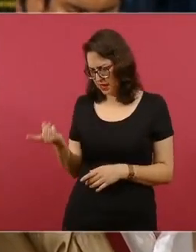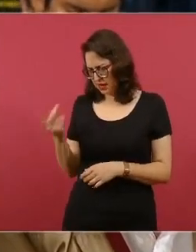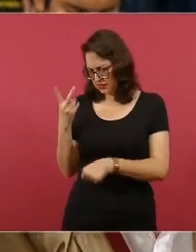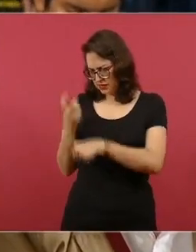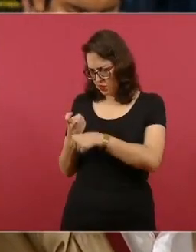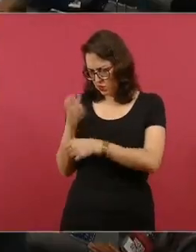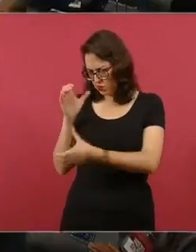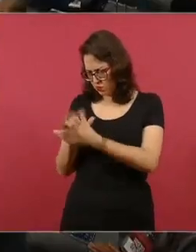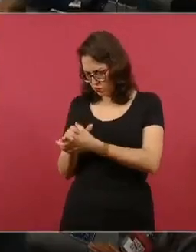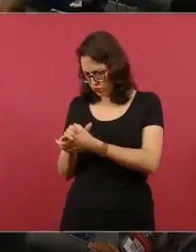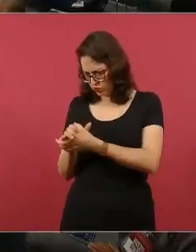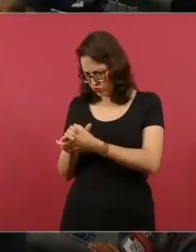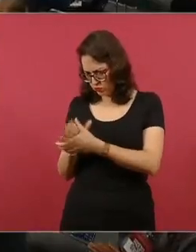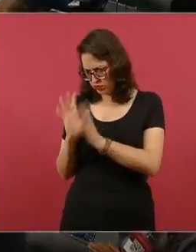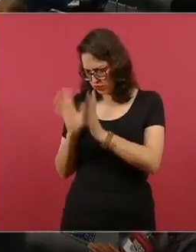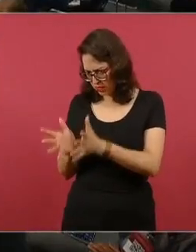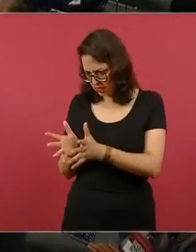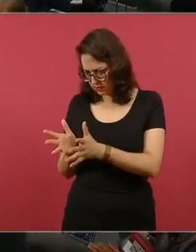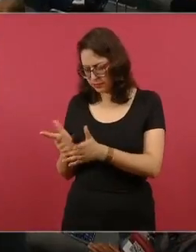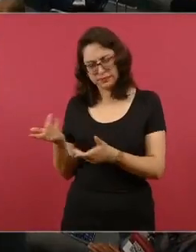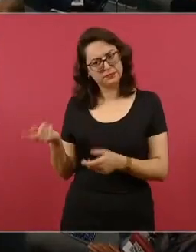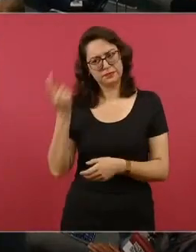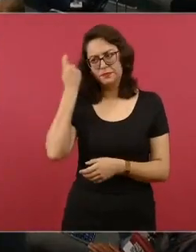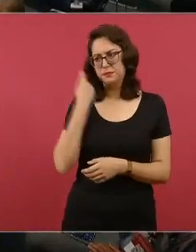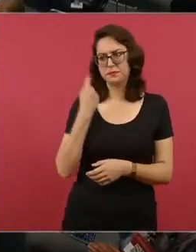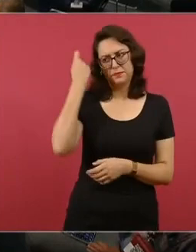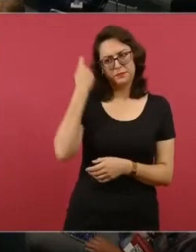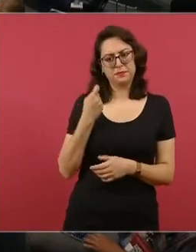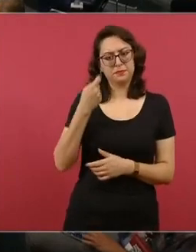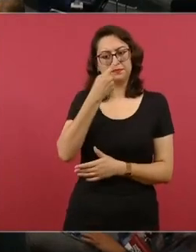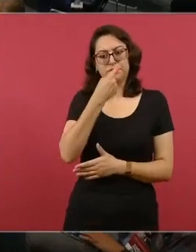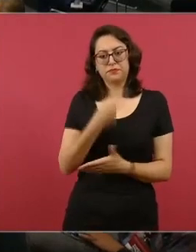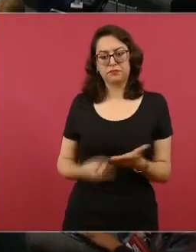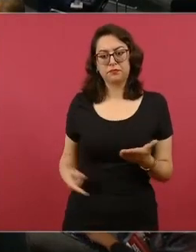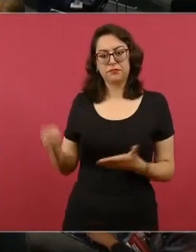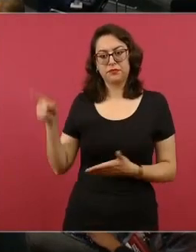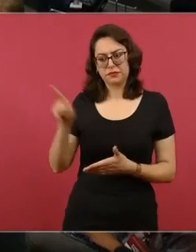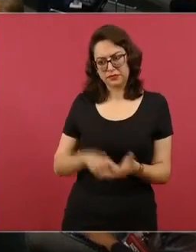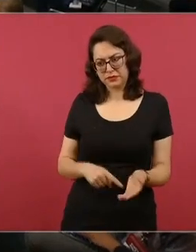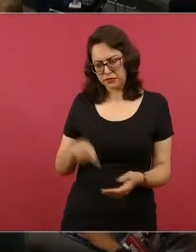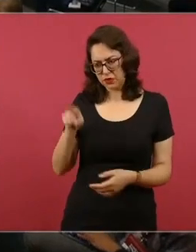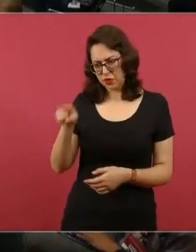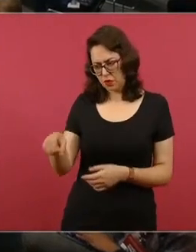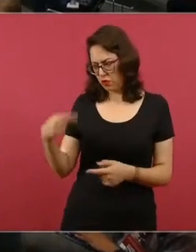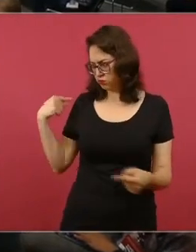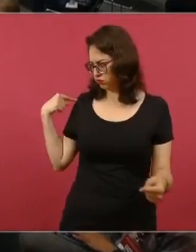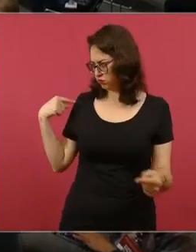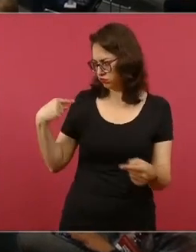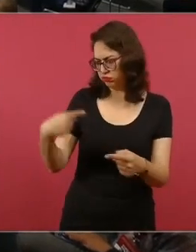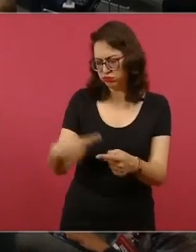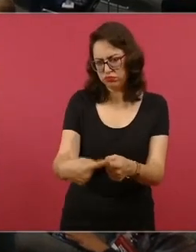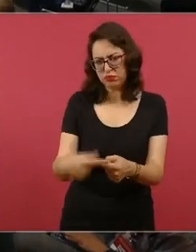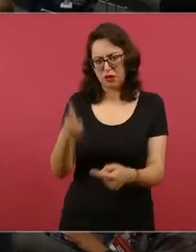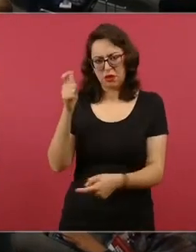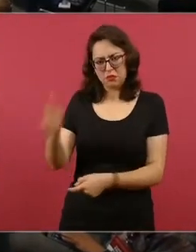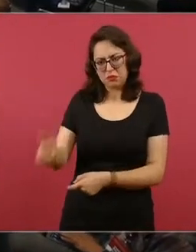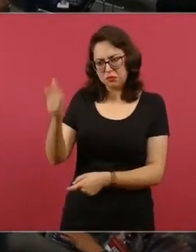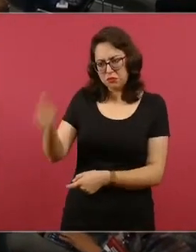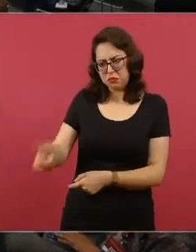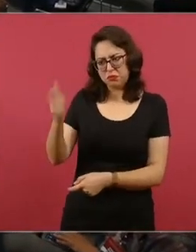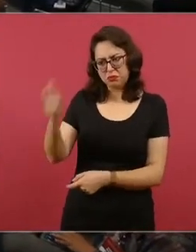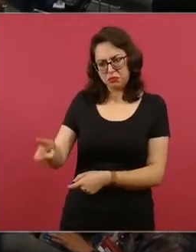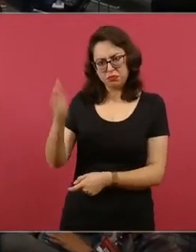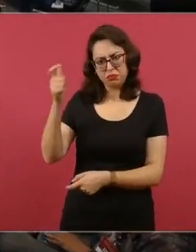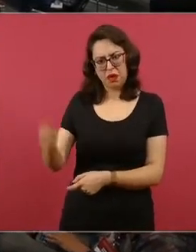por lo que le canceló la pensión por viudez que recibía, requiriéndole la devolución de más de 800 mil pesos por